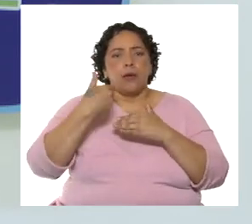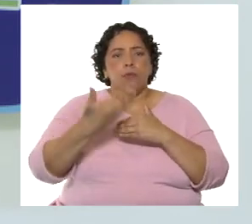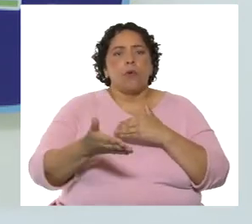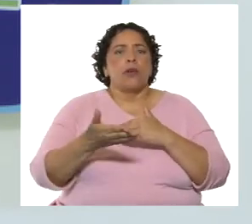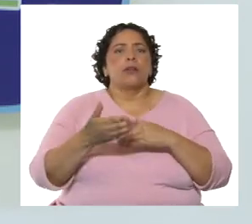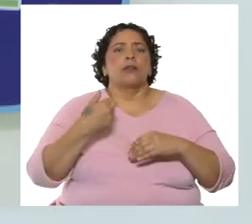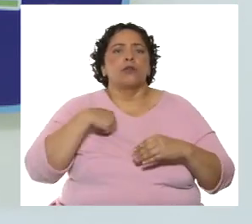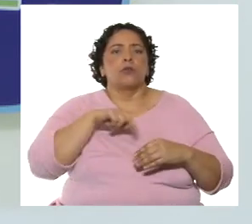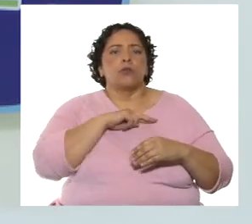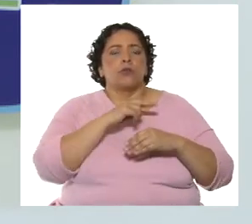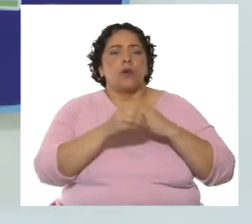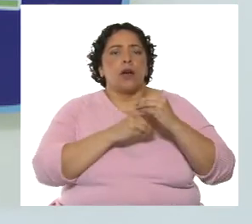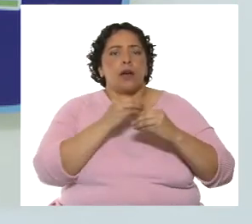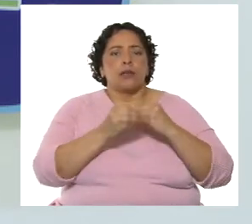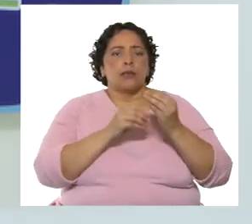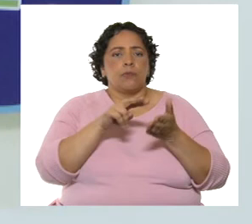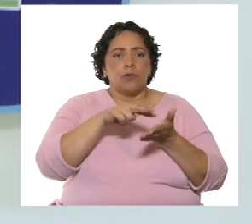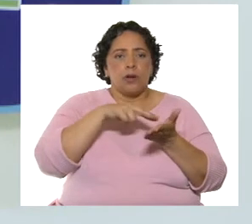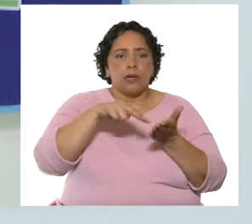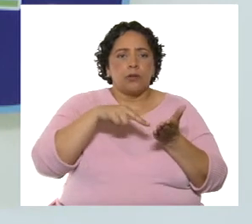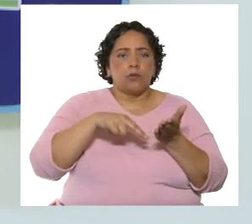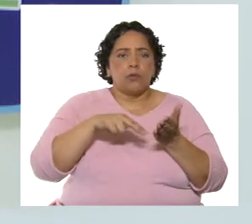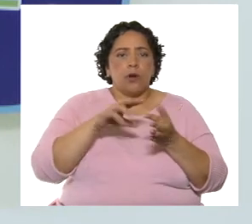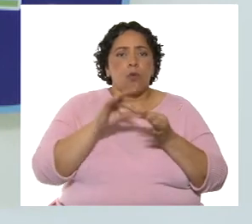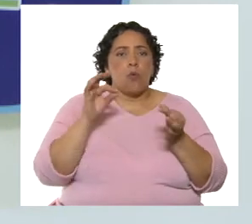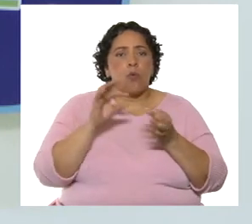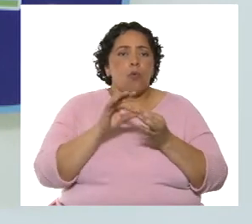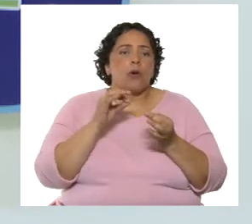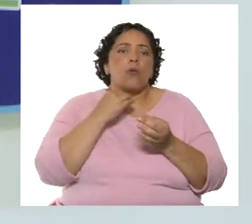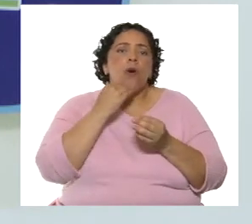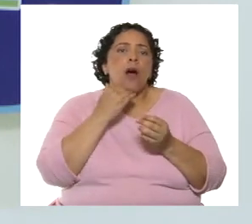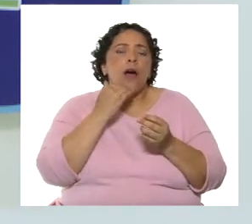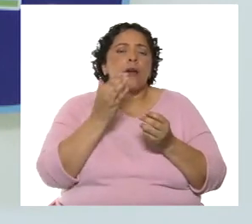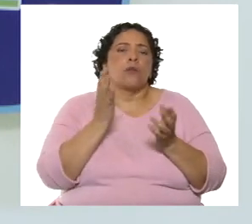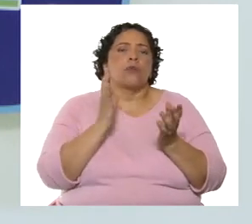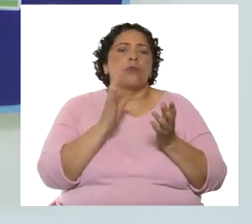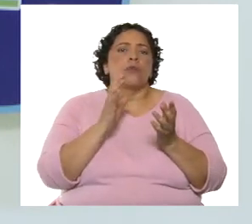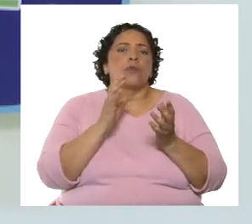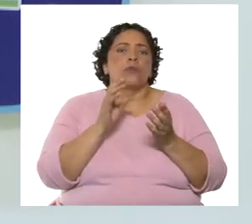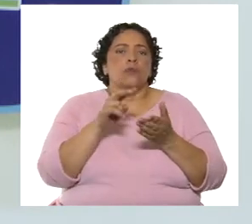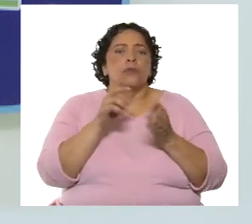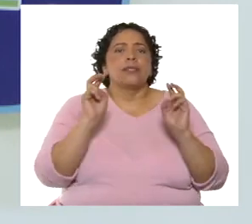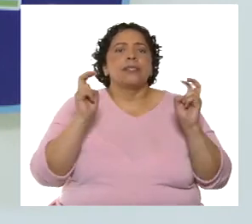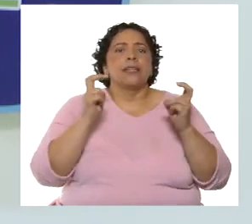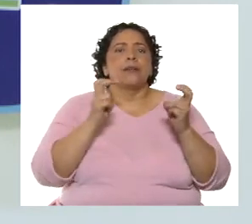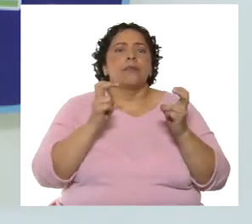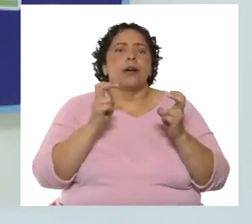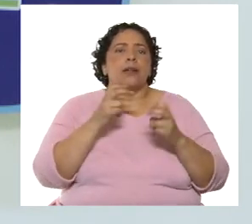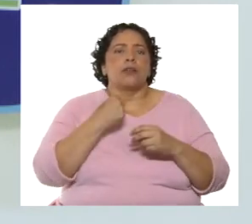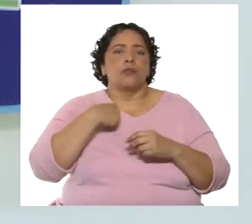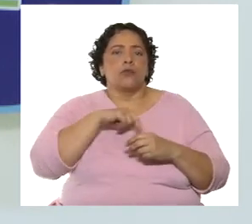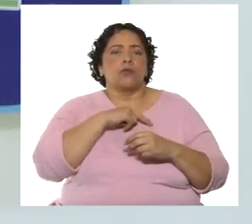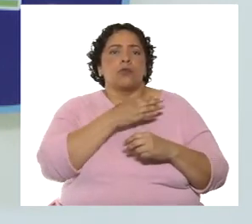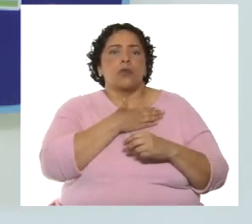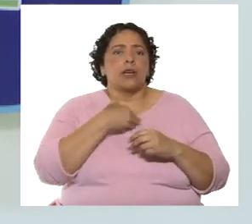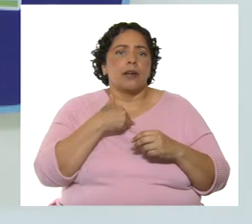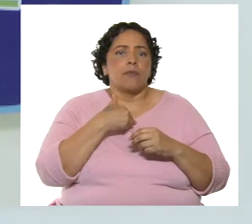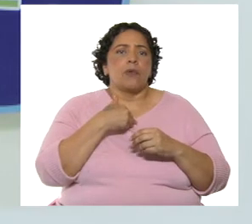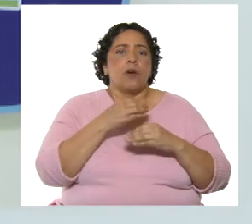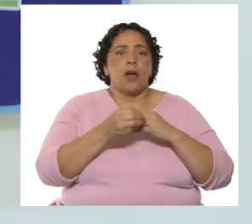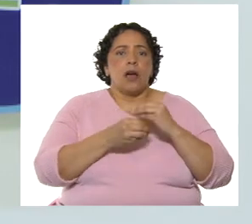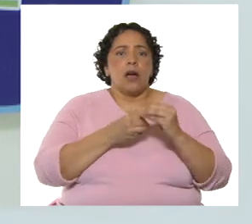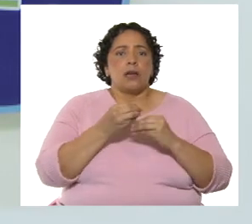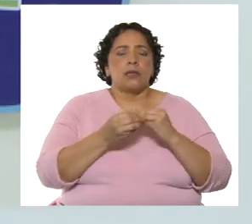nosotros realizar alguna lectura de un cuento determinado, de un contenido que nosotros queremos llevar a